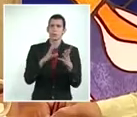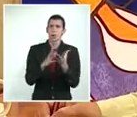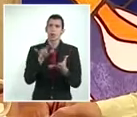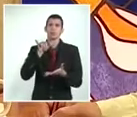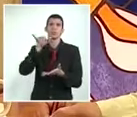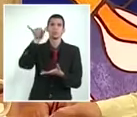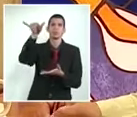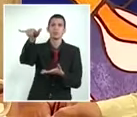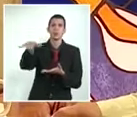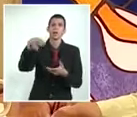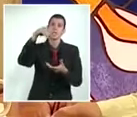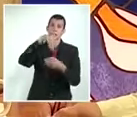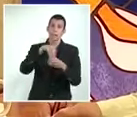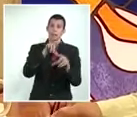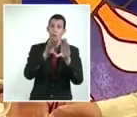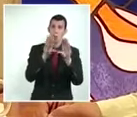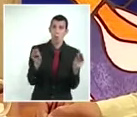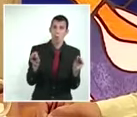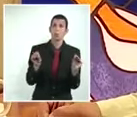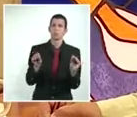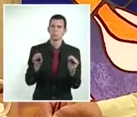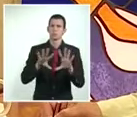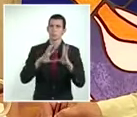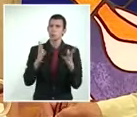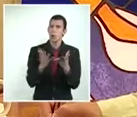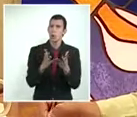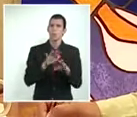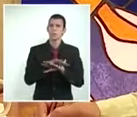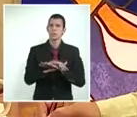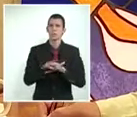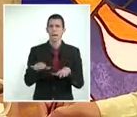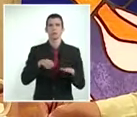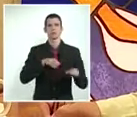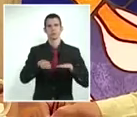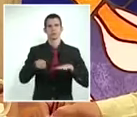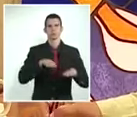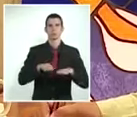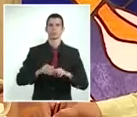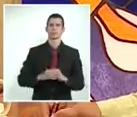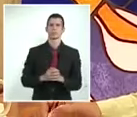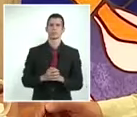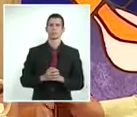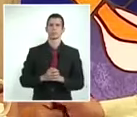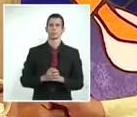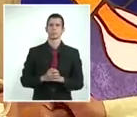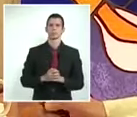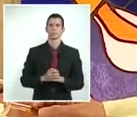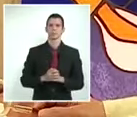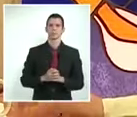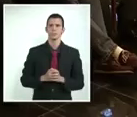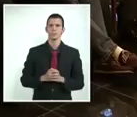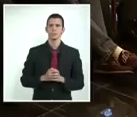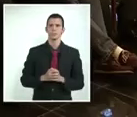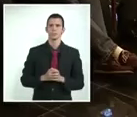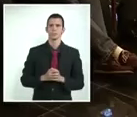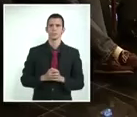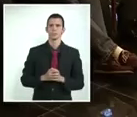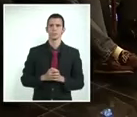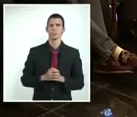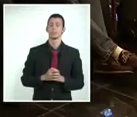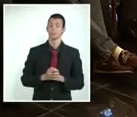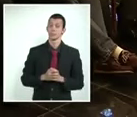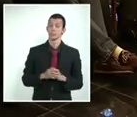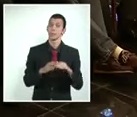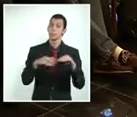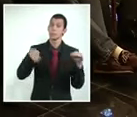vuelos nacionales que tenemos habilitados en estos momentos. Igualmente se le ha indicado al Ministerio del